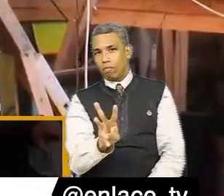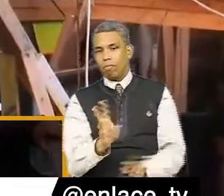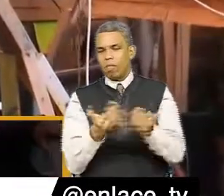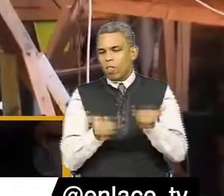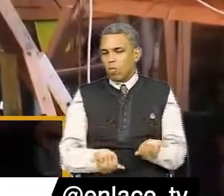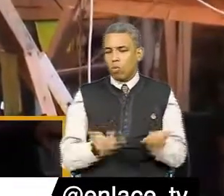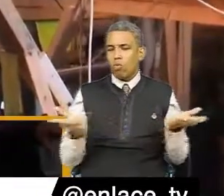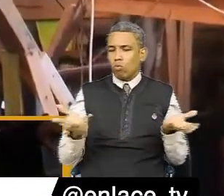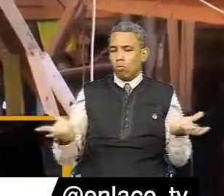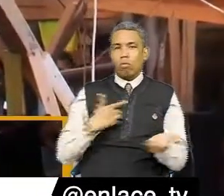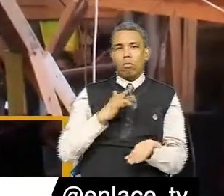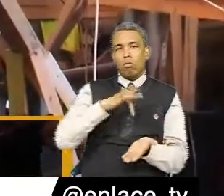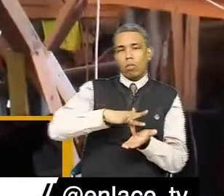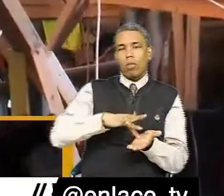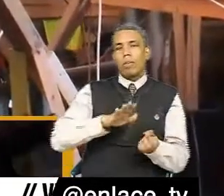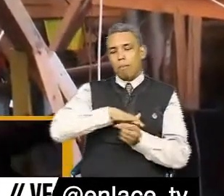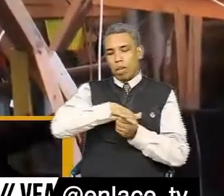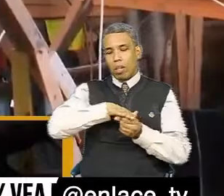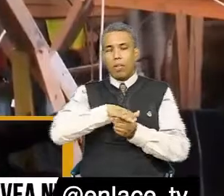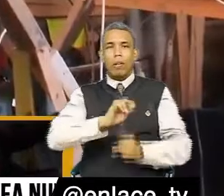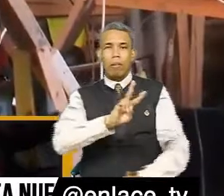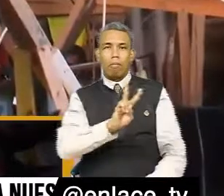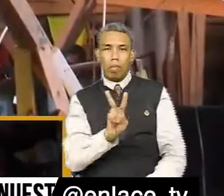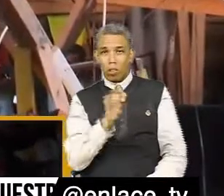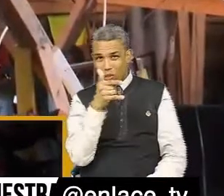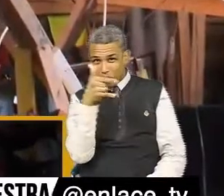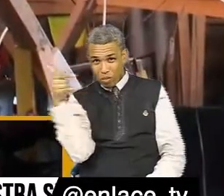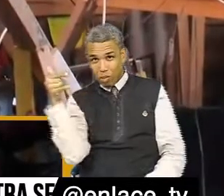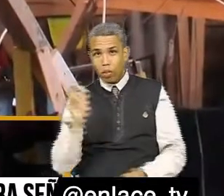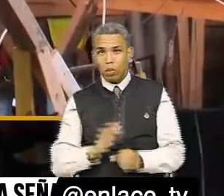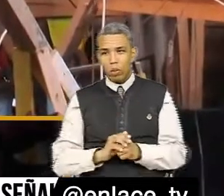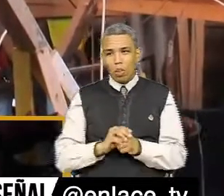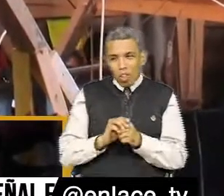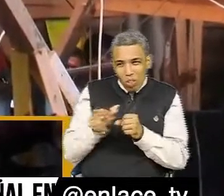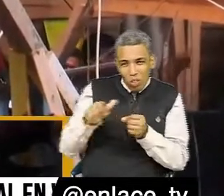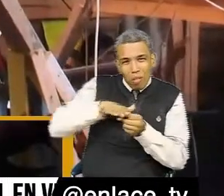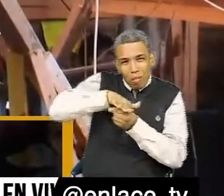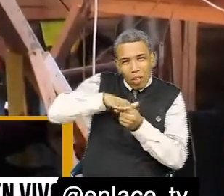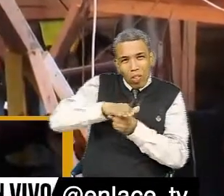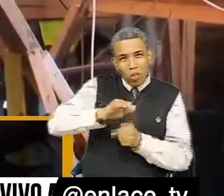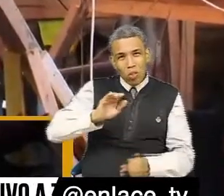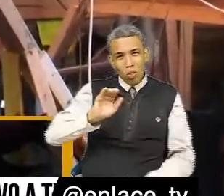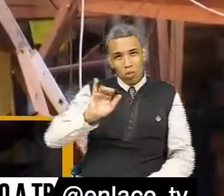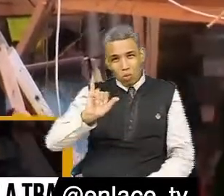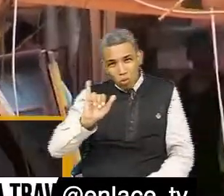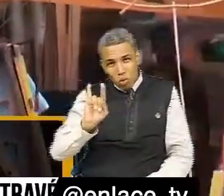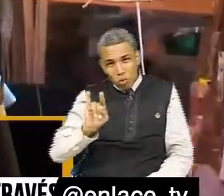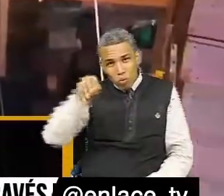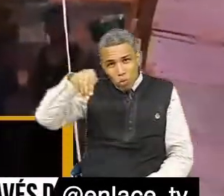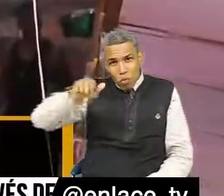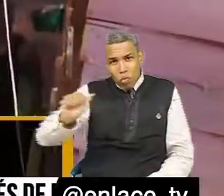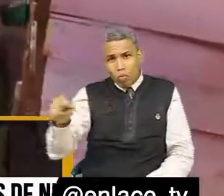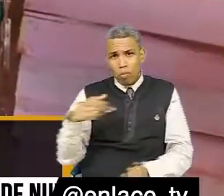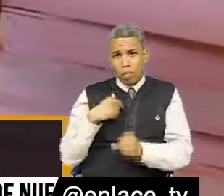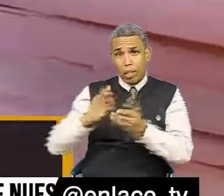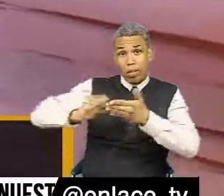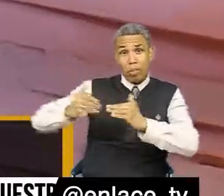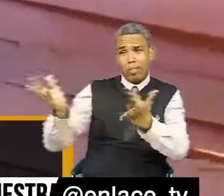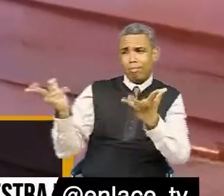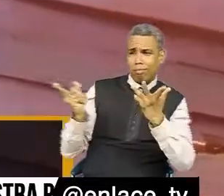inmediaciones del barrio 22 de marzo exactamente en el barrio yuma donde hacia las 10 de la mañana según afirman los habitantes de ese sector